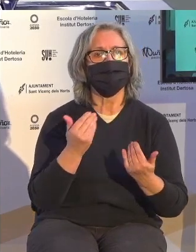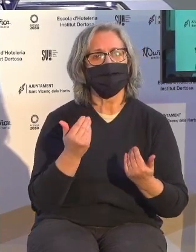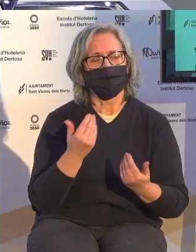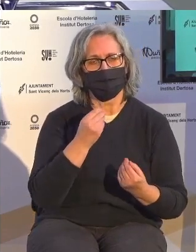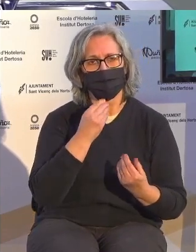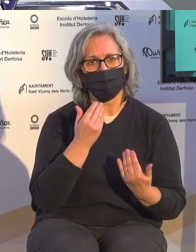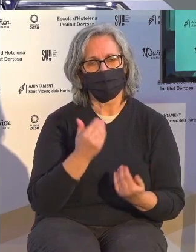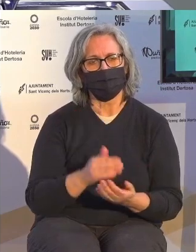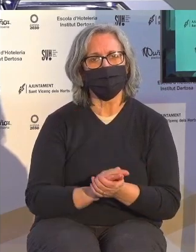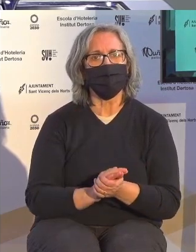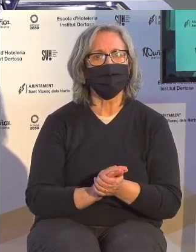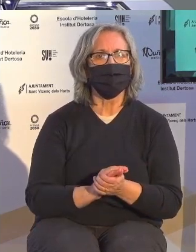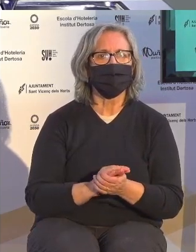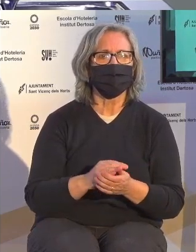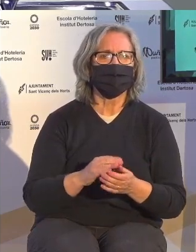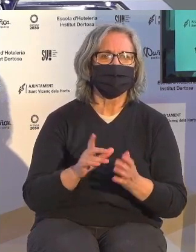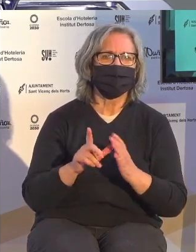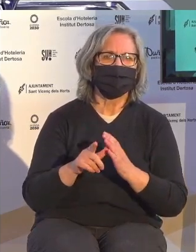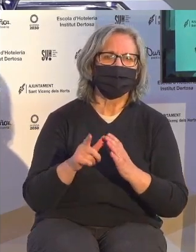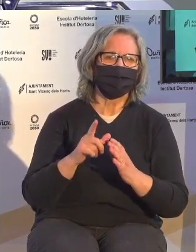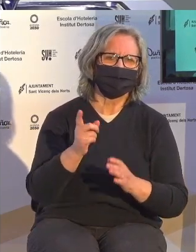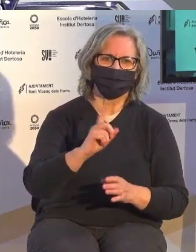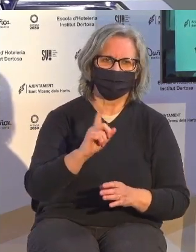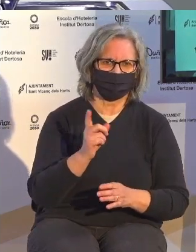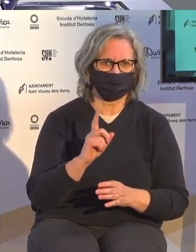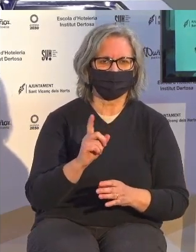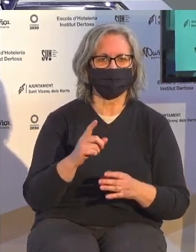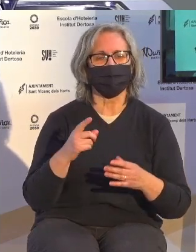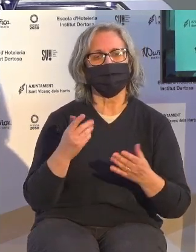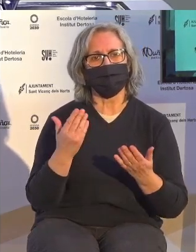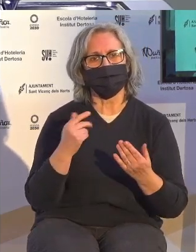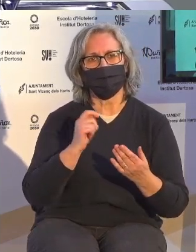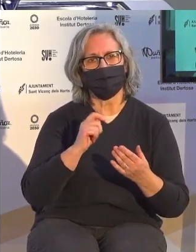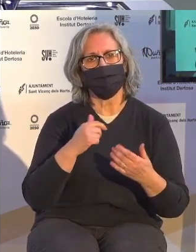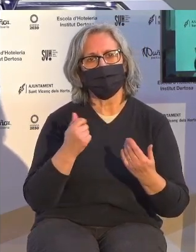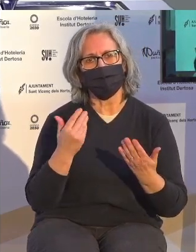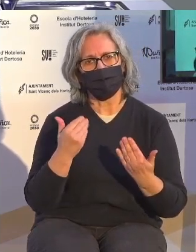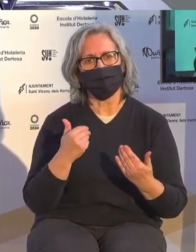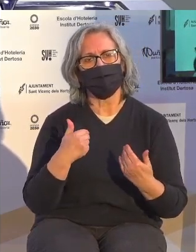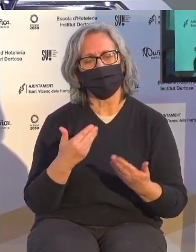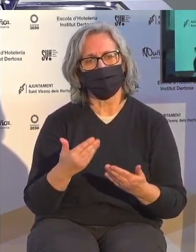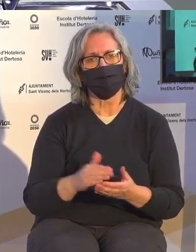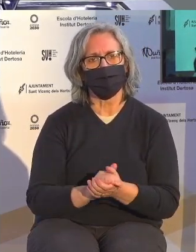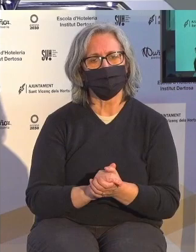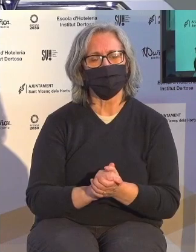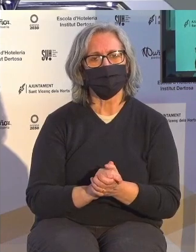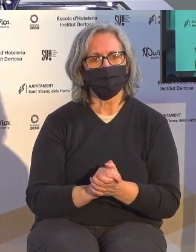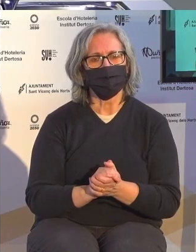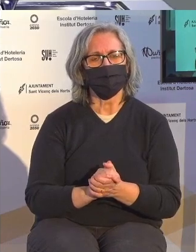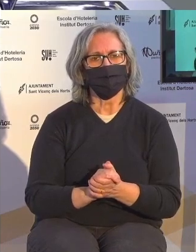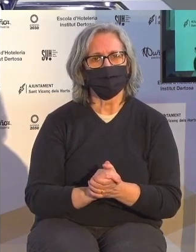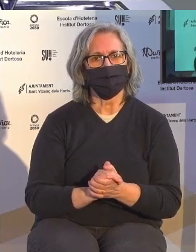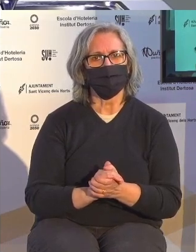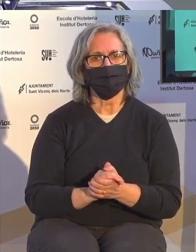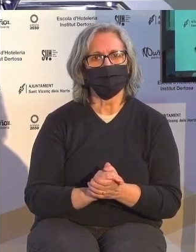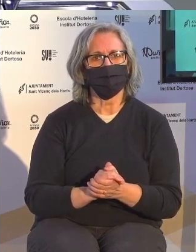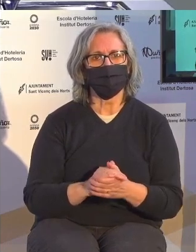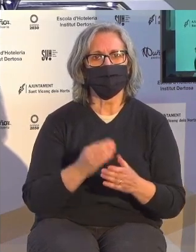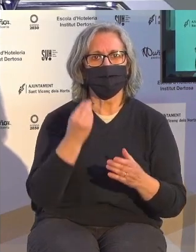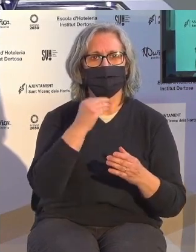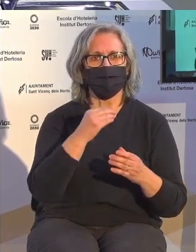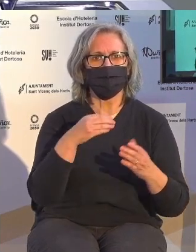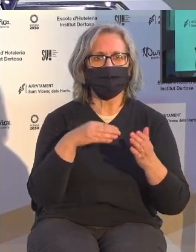para que los olvido los relatos se queda soft en el congelador durante días en tan puede hacer